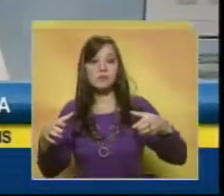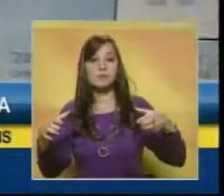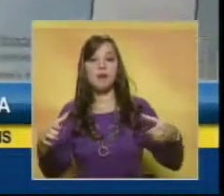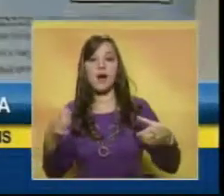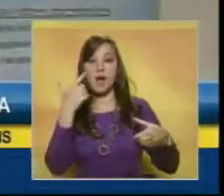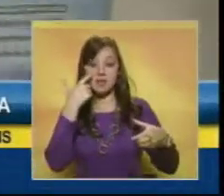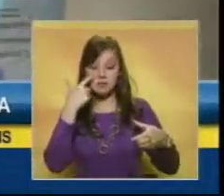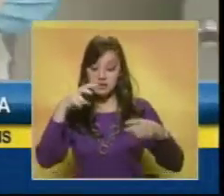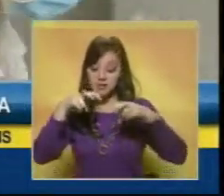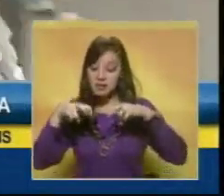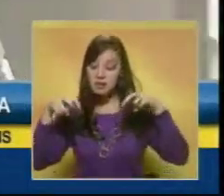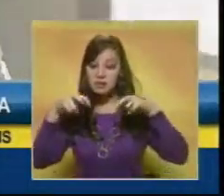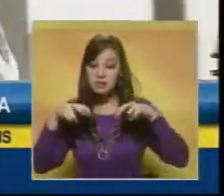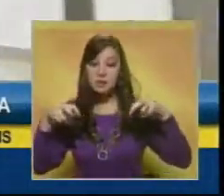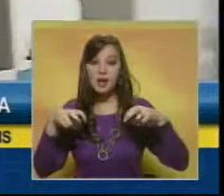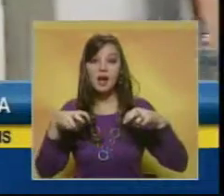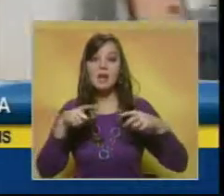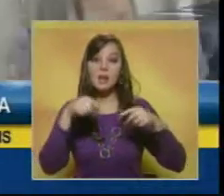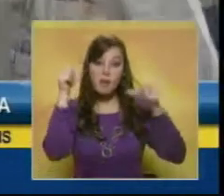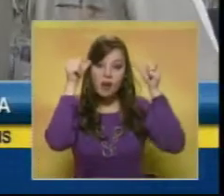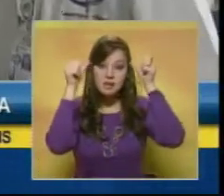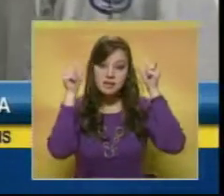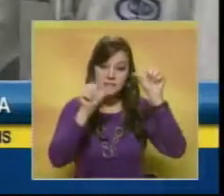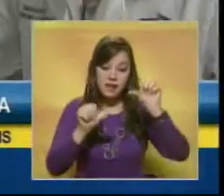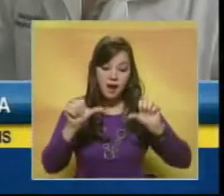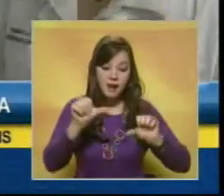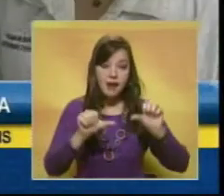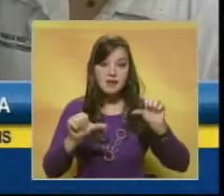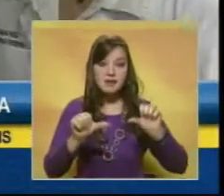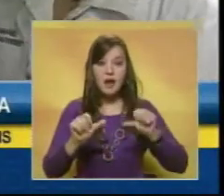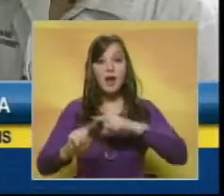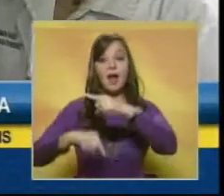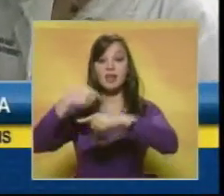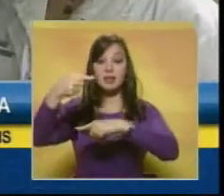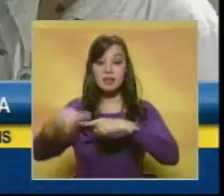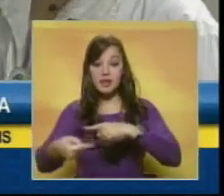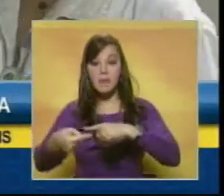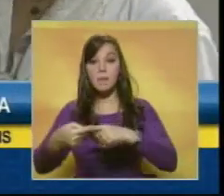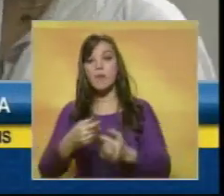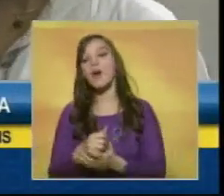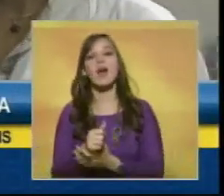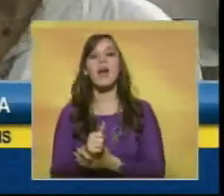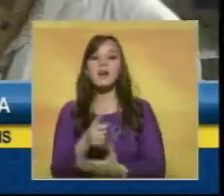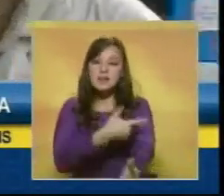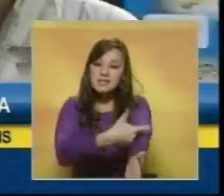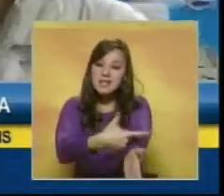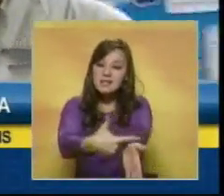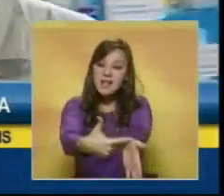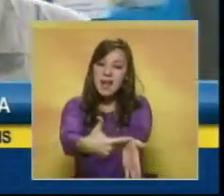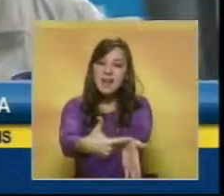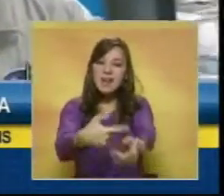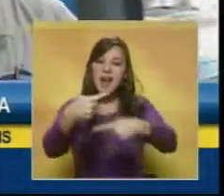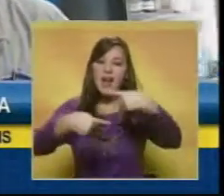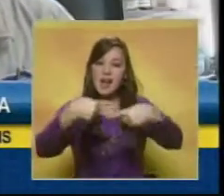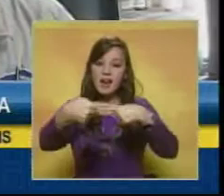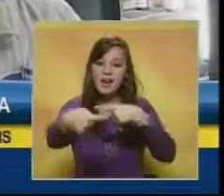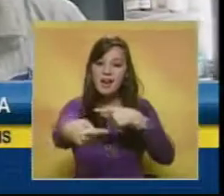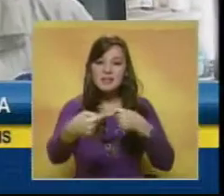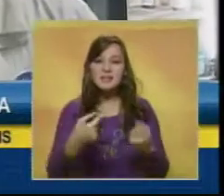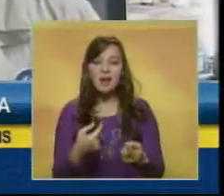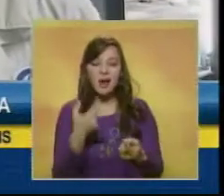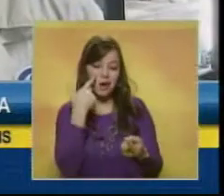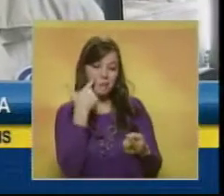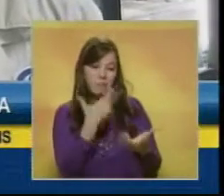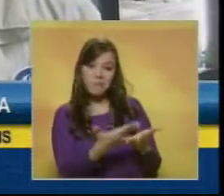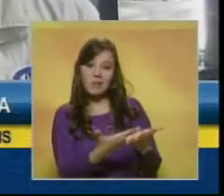equipo analizador genético que tenemos por aquí. Posteriormente, todos los perfiles genéticos son analizados y se va